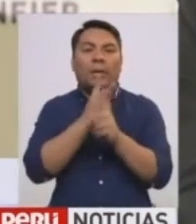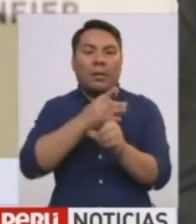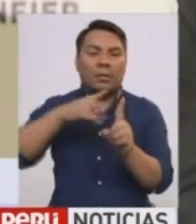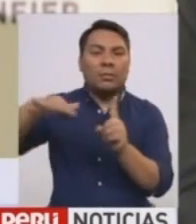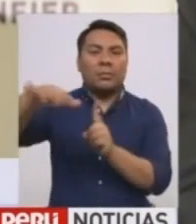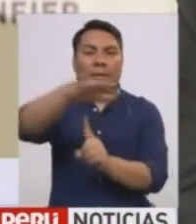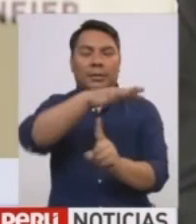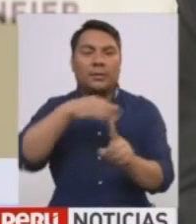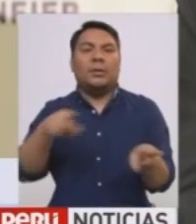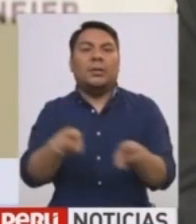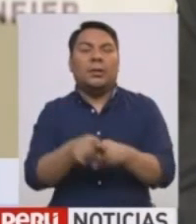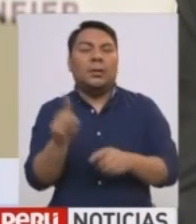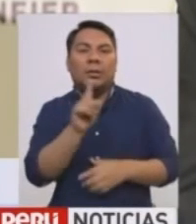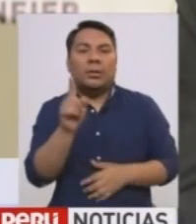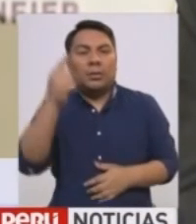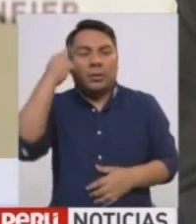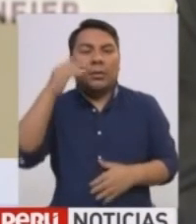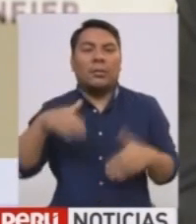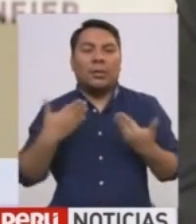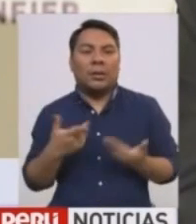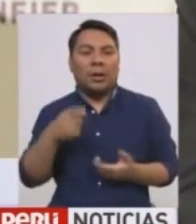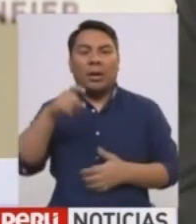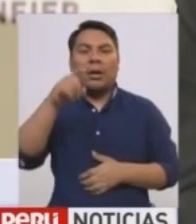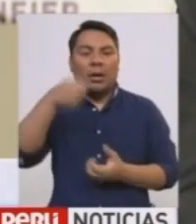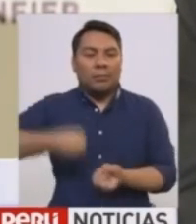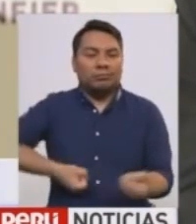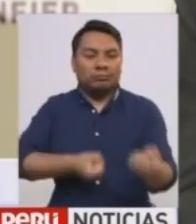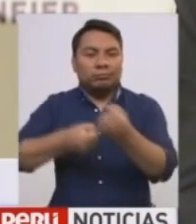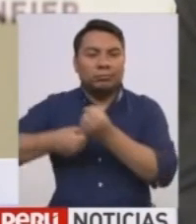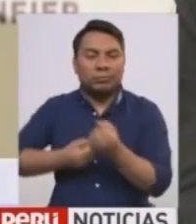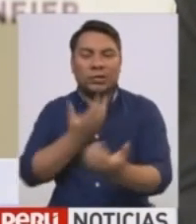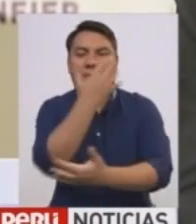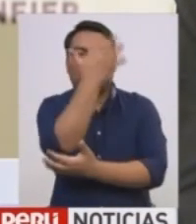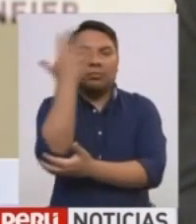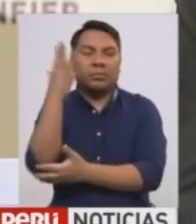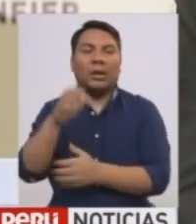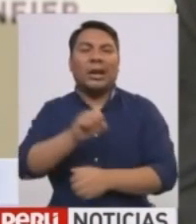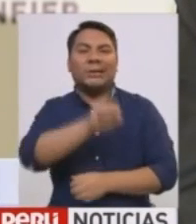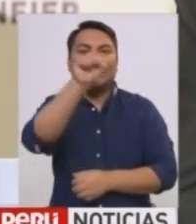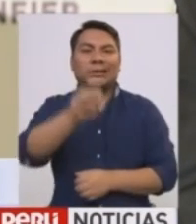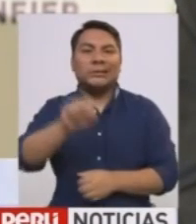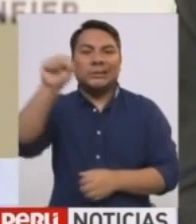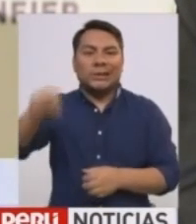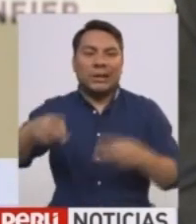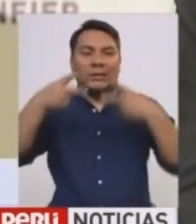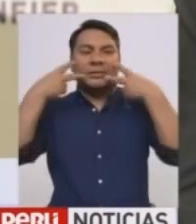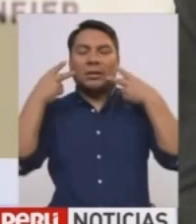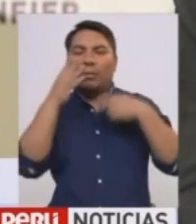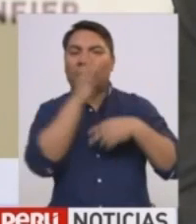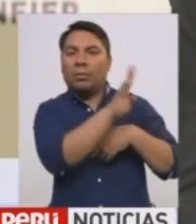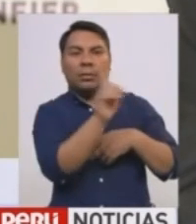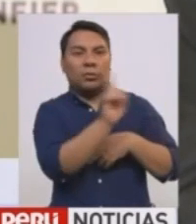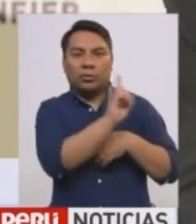de espaldas al área rural de nuestro país, a la sierra, a la selva, y